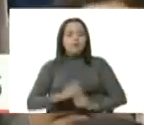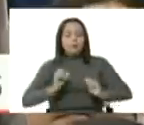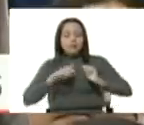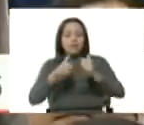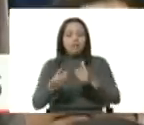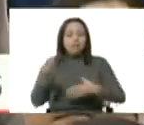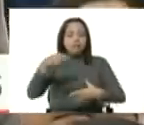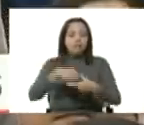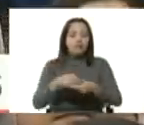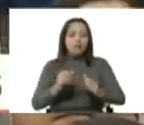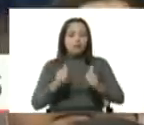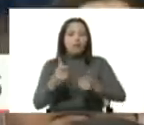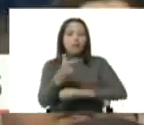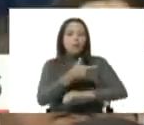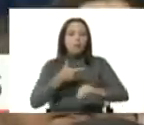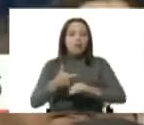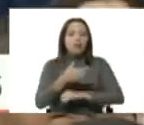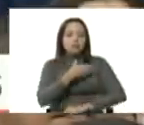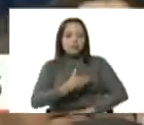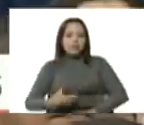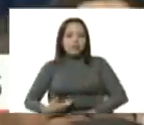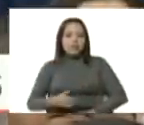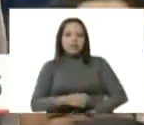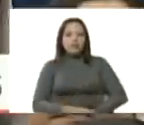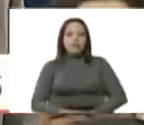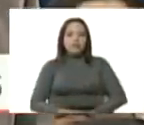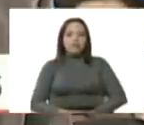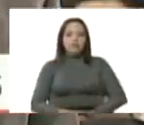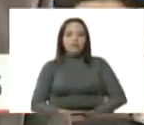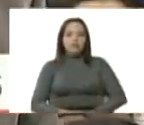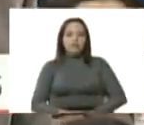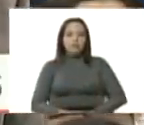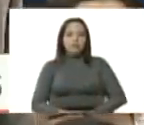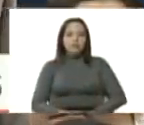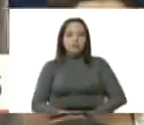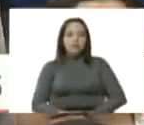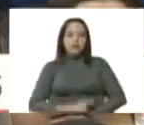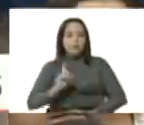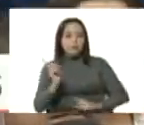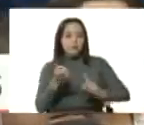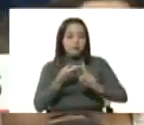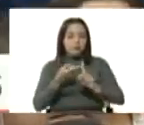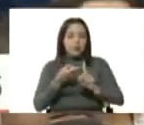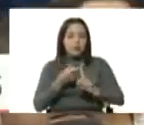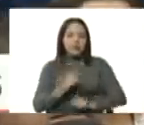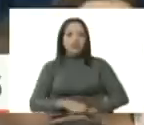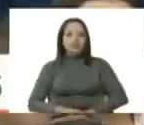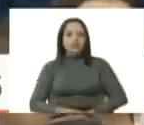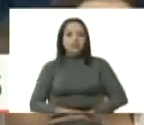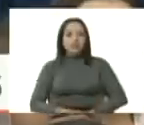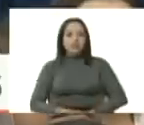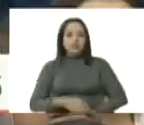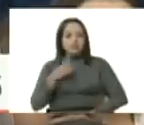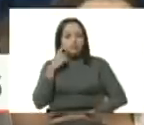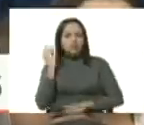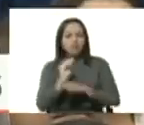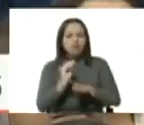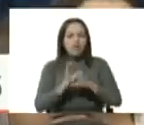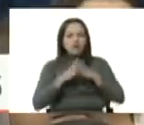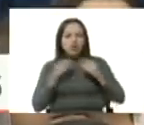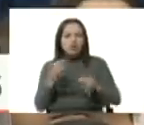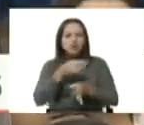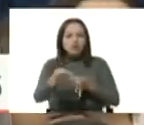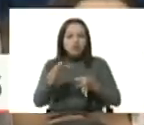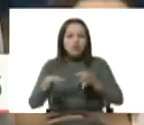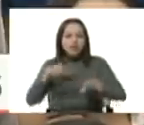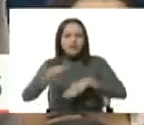supuesto también como parte del legado de nuestro presidente Nicolás Maduro. La primera de ellas es garantizar que en cada uno de nuestros municipios se realice